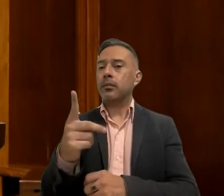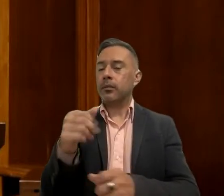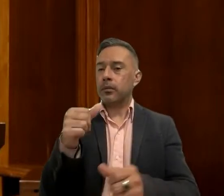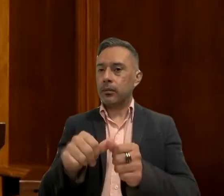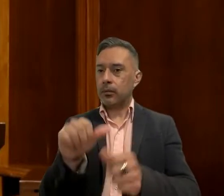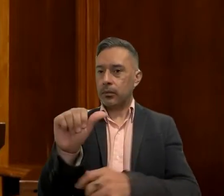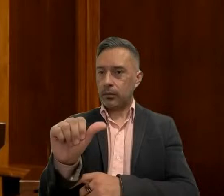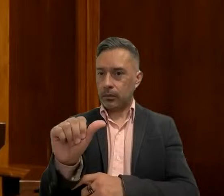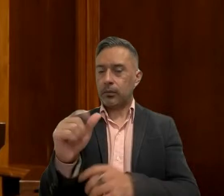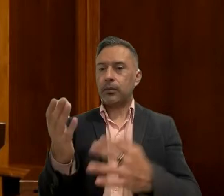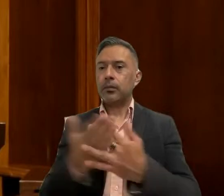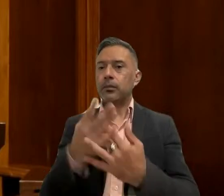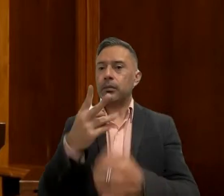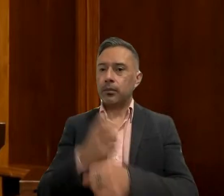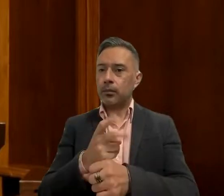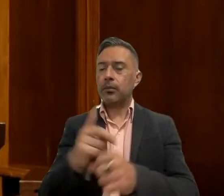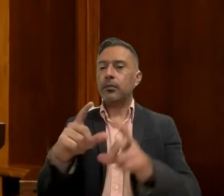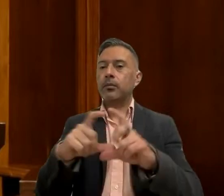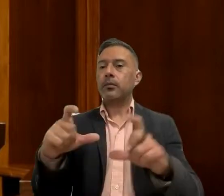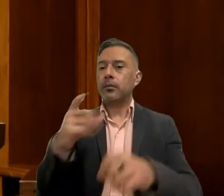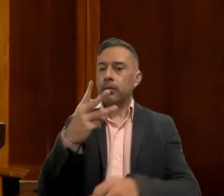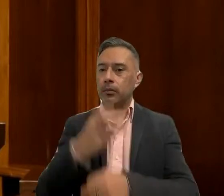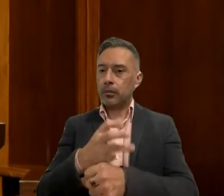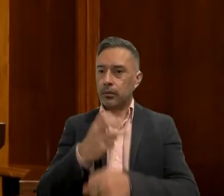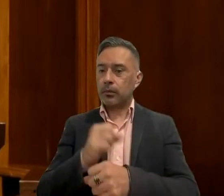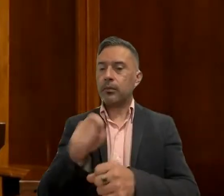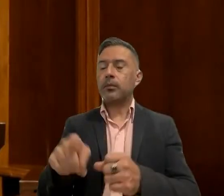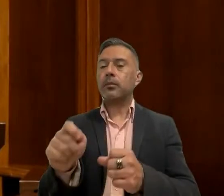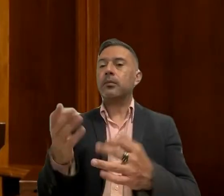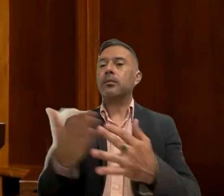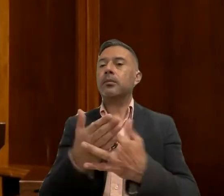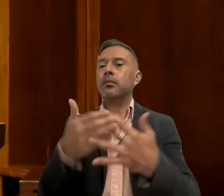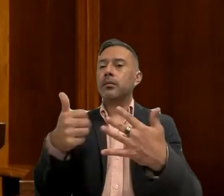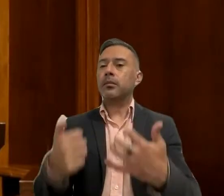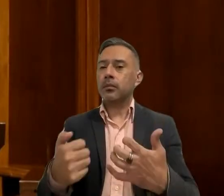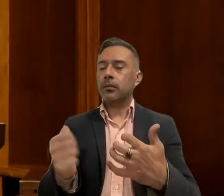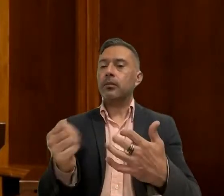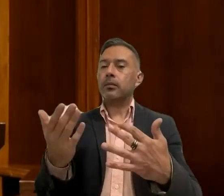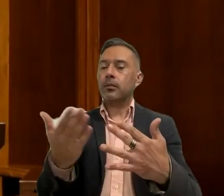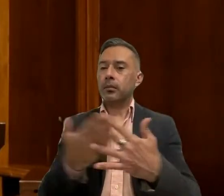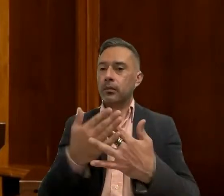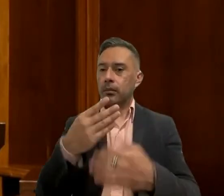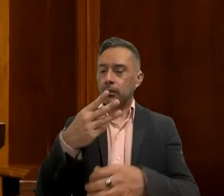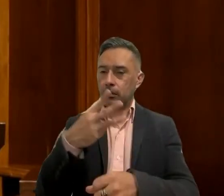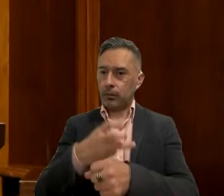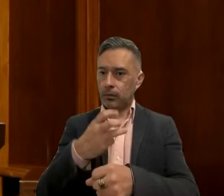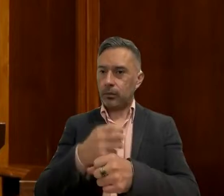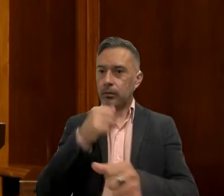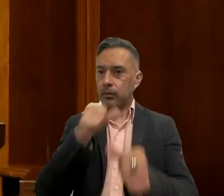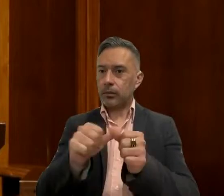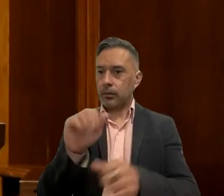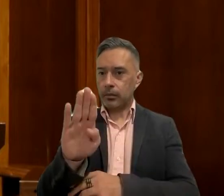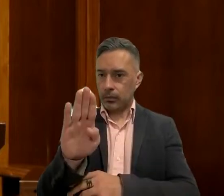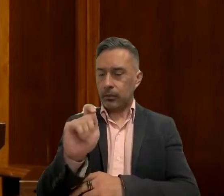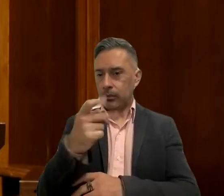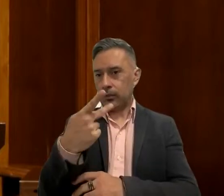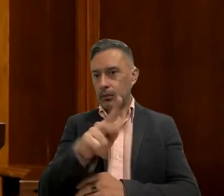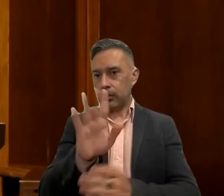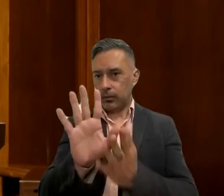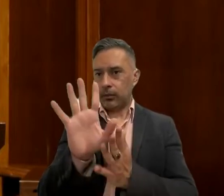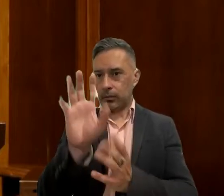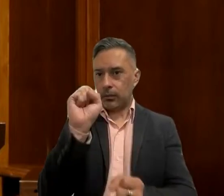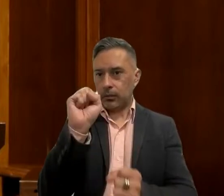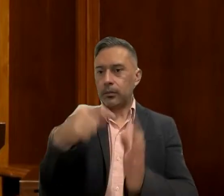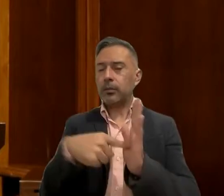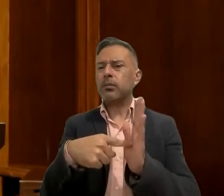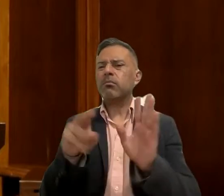fracción segunda, párrafo tercero y fracción sexta, párrafo tercero, inciso B, de esta Constitución, respecto